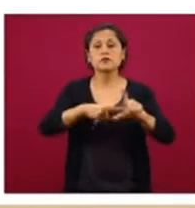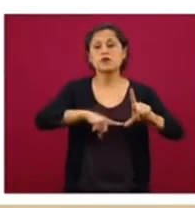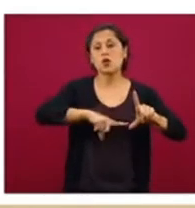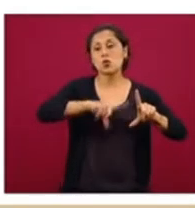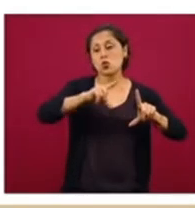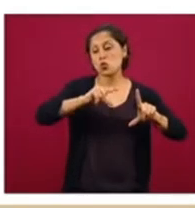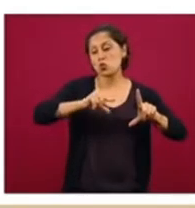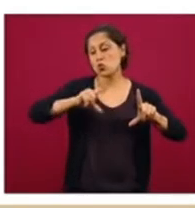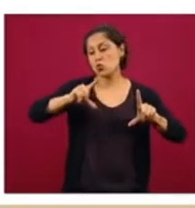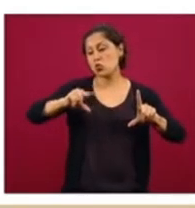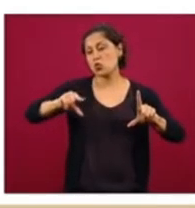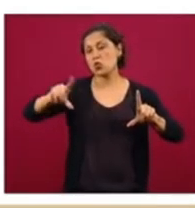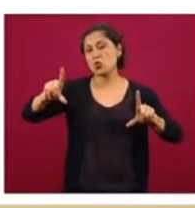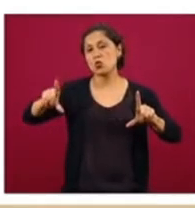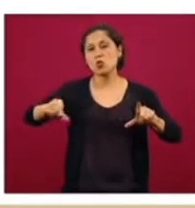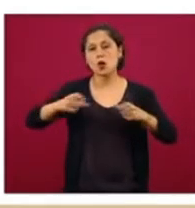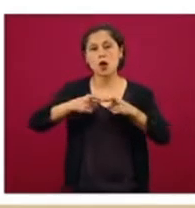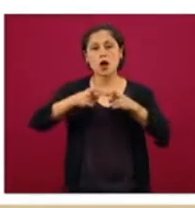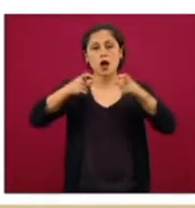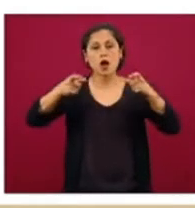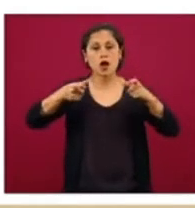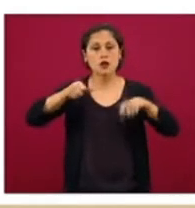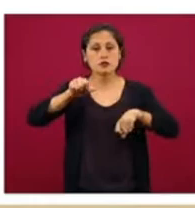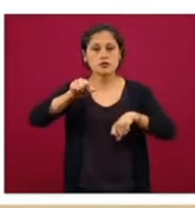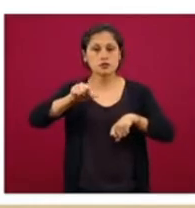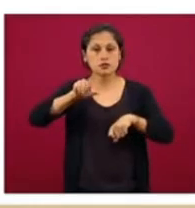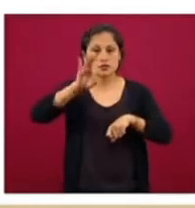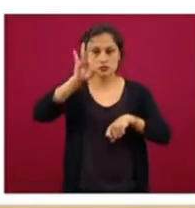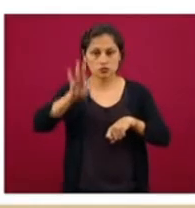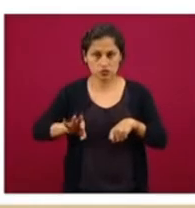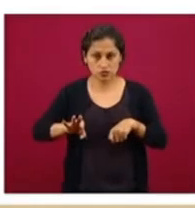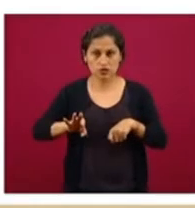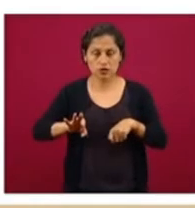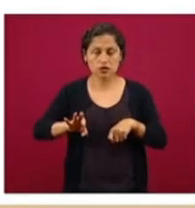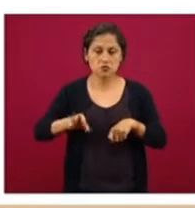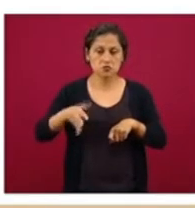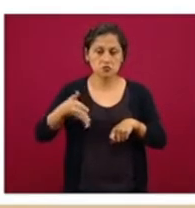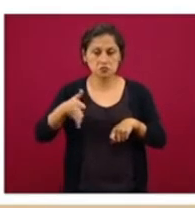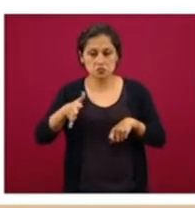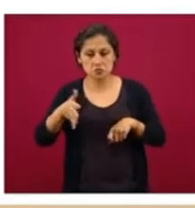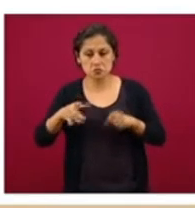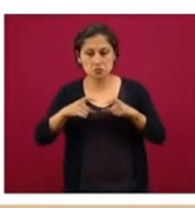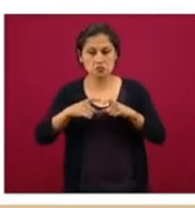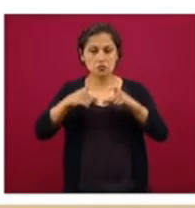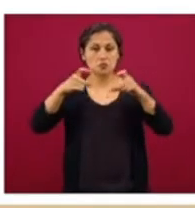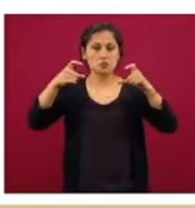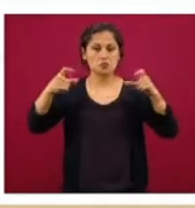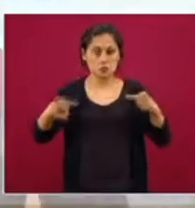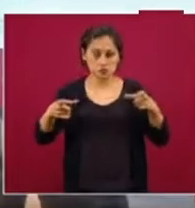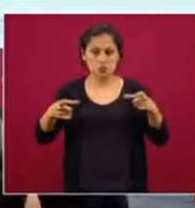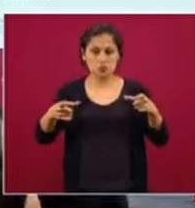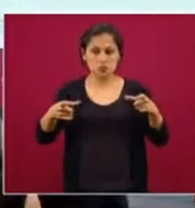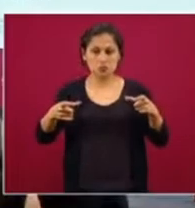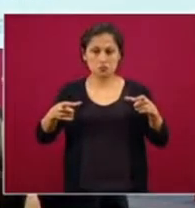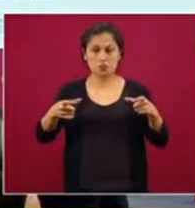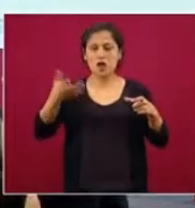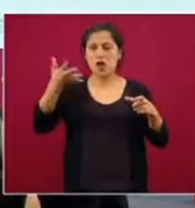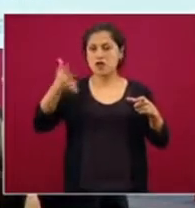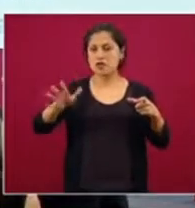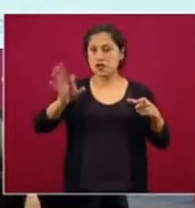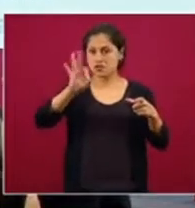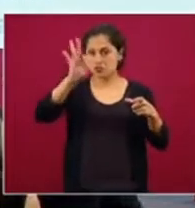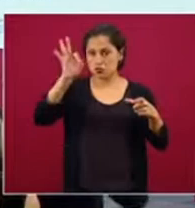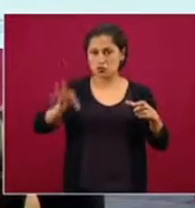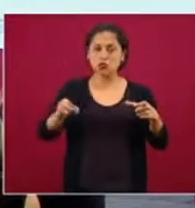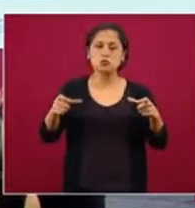promedio de 16% en este punto, un poquito menos de 16%, estaban creciendo a 10% en